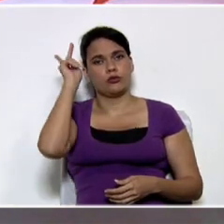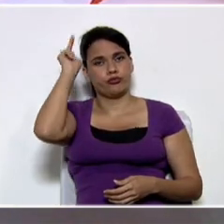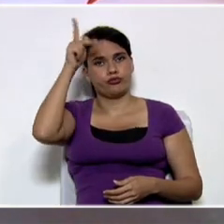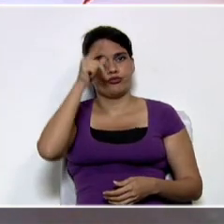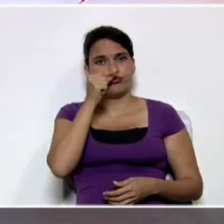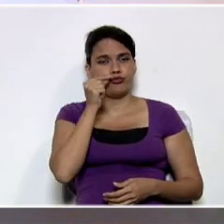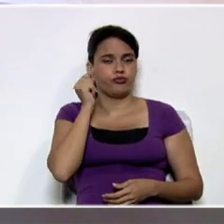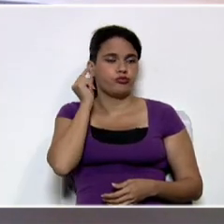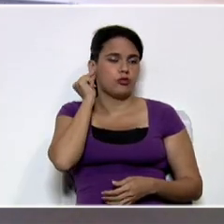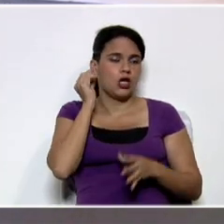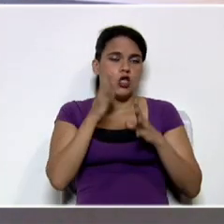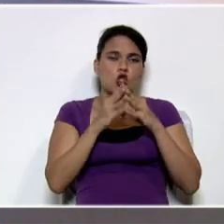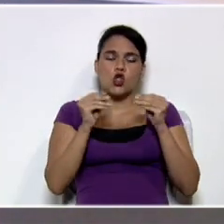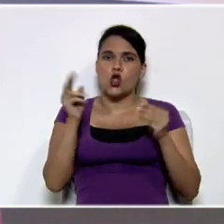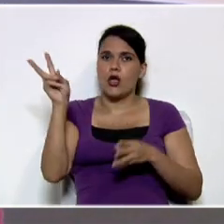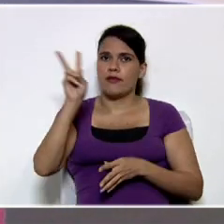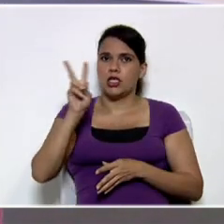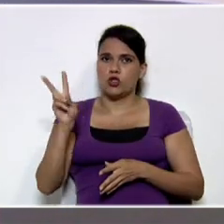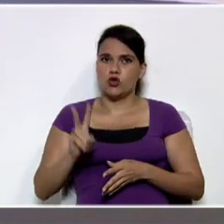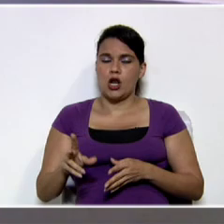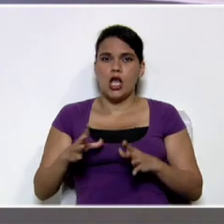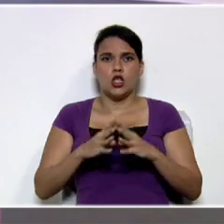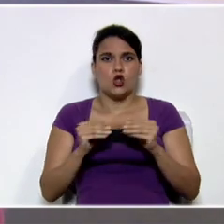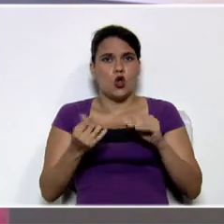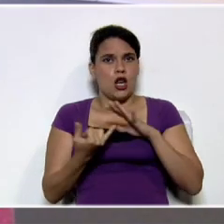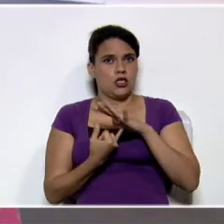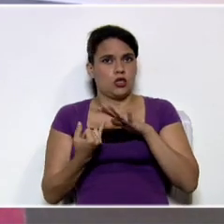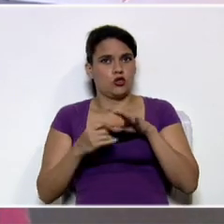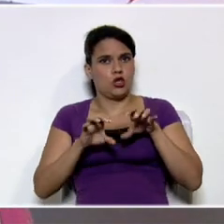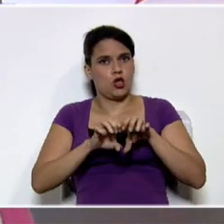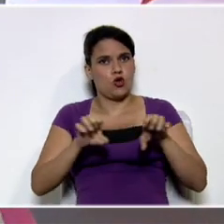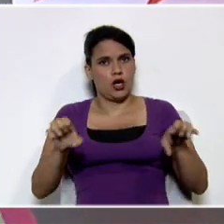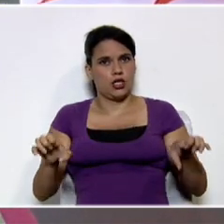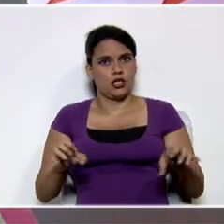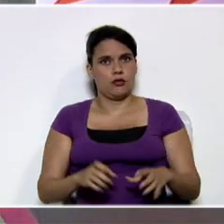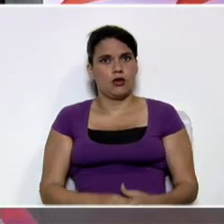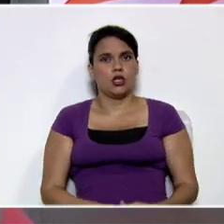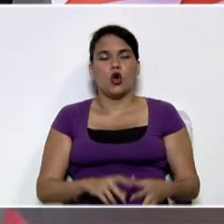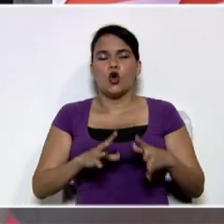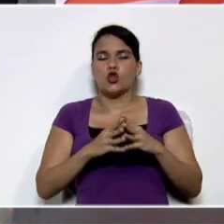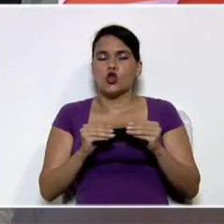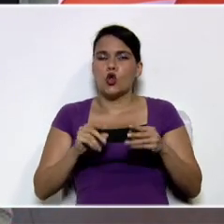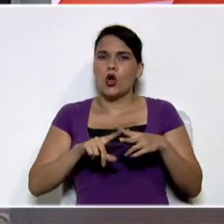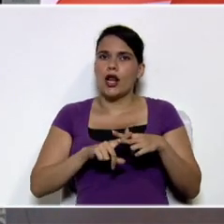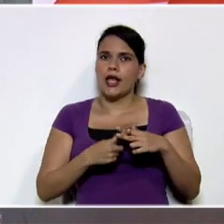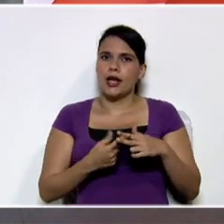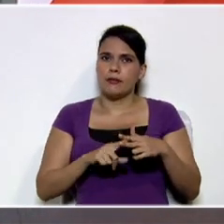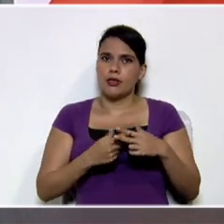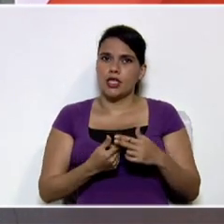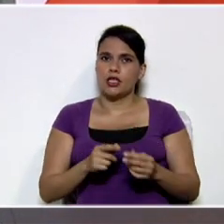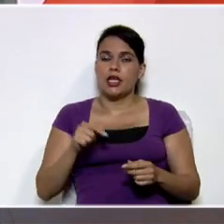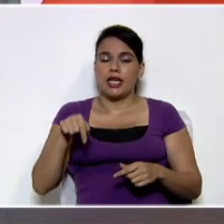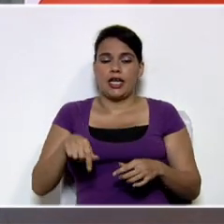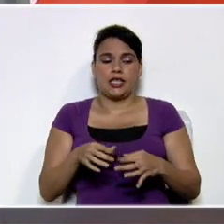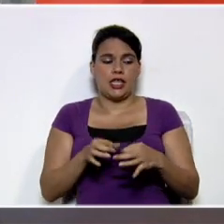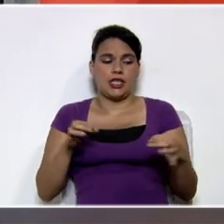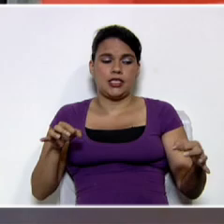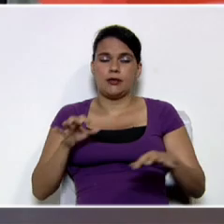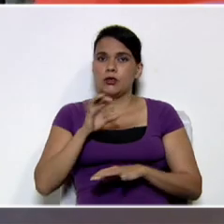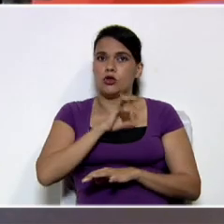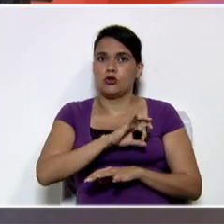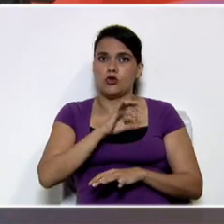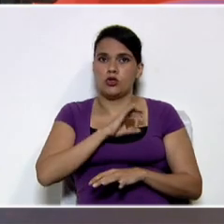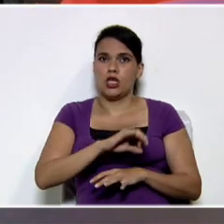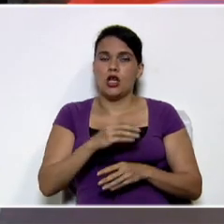en toda Venezuela, en todos los planteles educativos, inclusive desde todas las herramientas que en este distanciamiento social nos